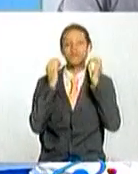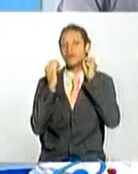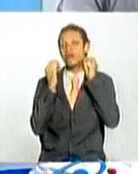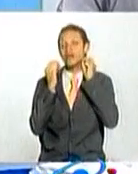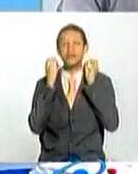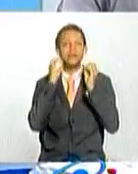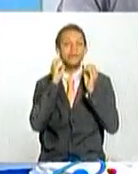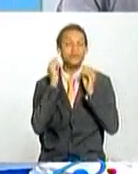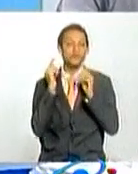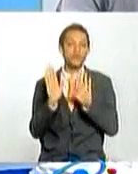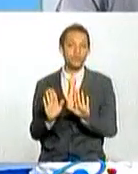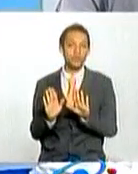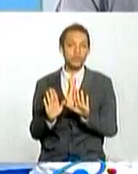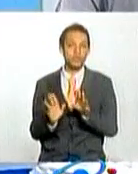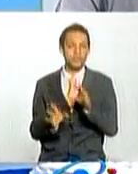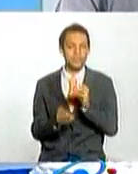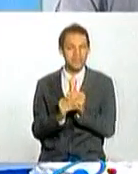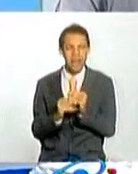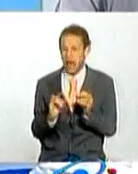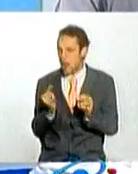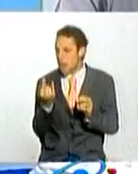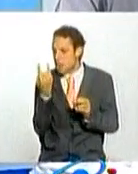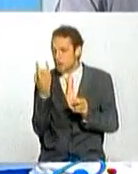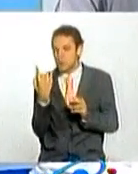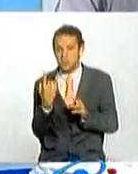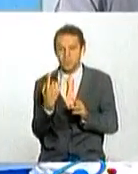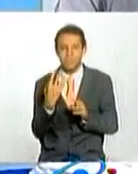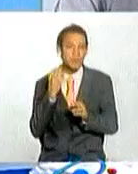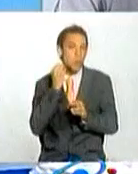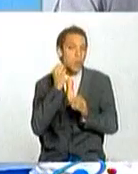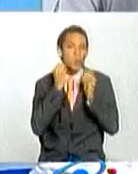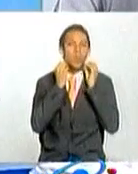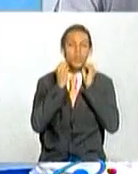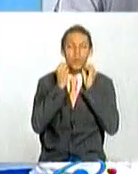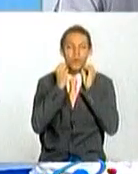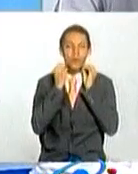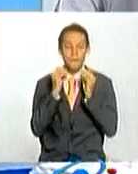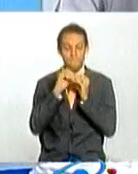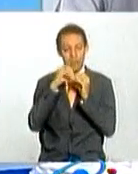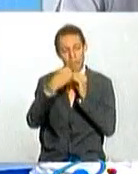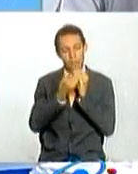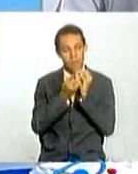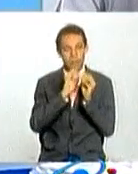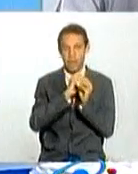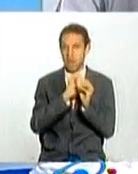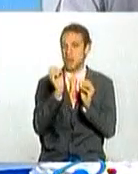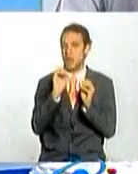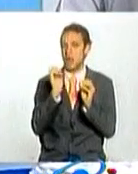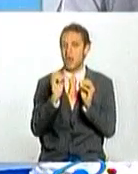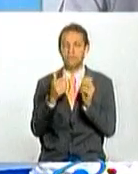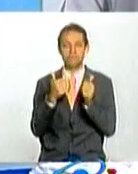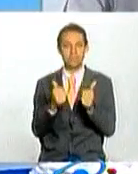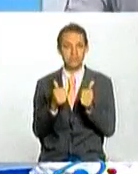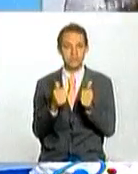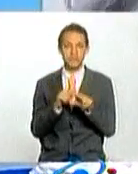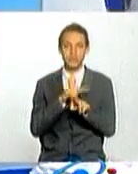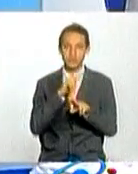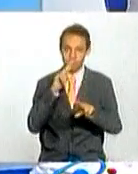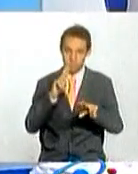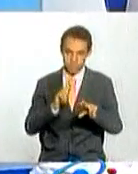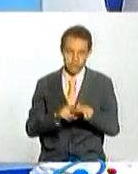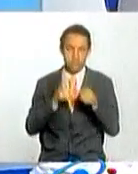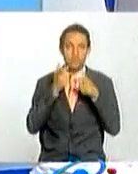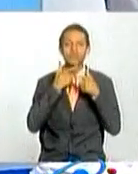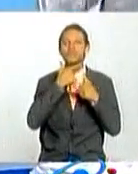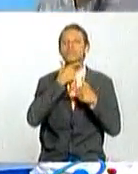no haya ningún tipo de ganglio, de nódulo hacia el cuello. Es muy importante hacia la mandíbula. Parte de